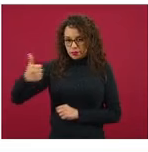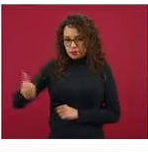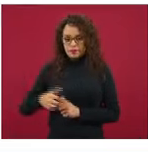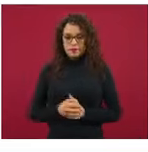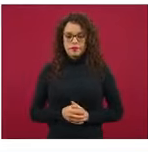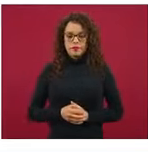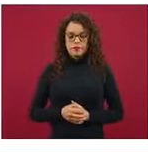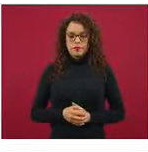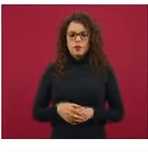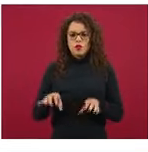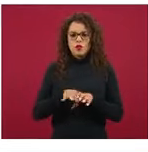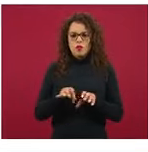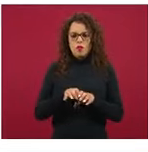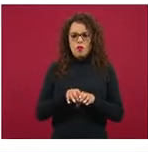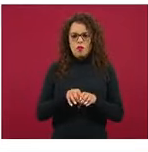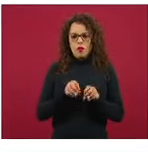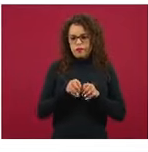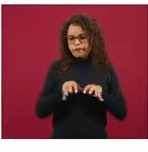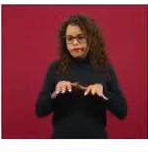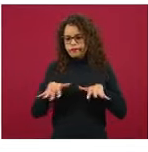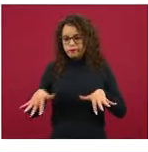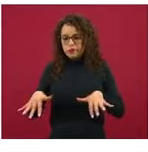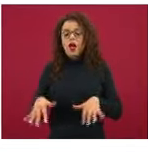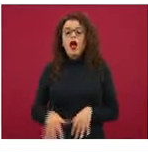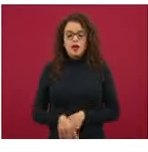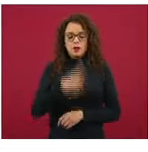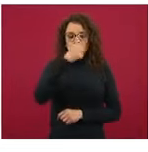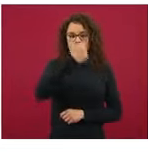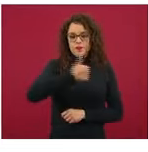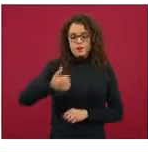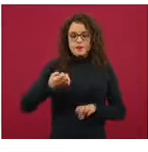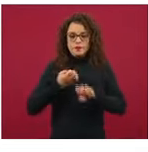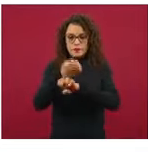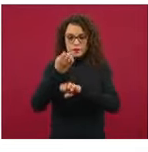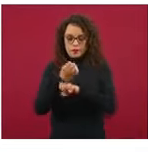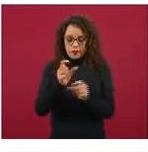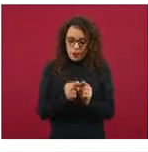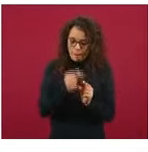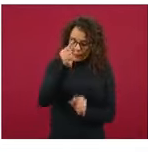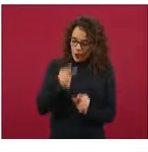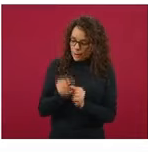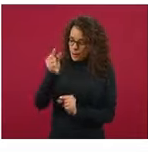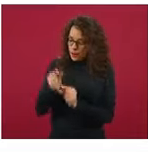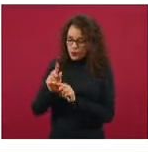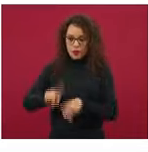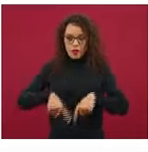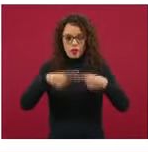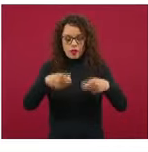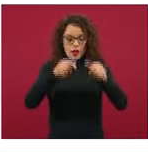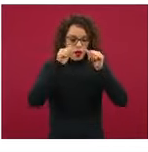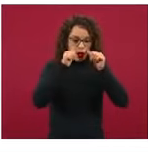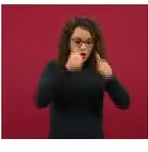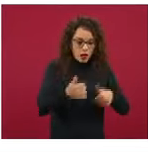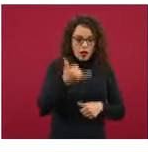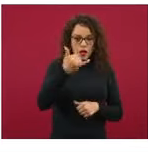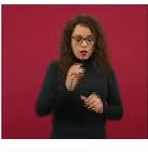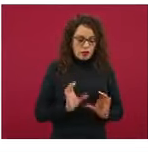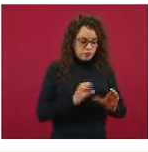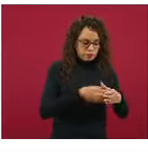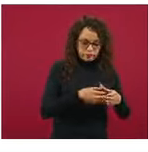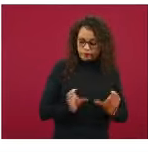están distribuidas por entidad federativa, en donde se atendió y se clasificó a estas